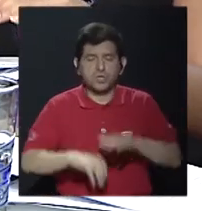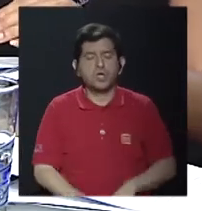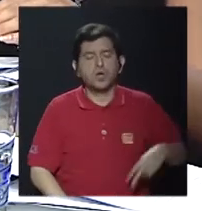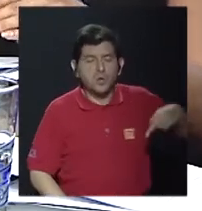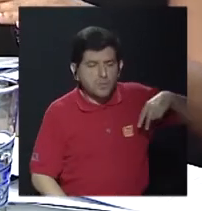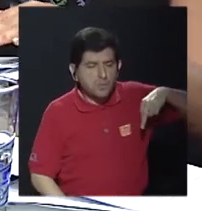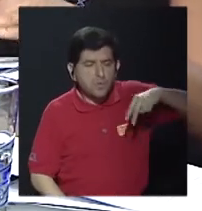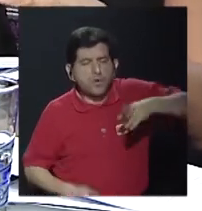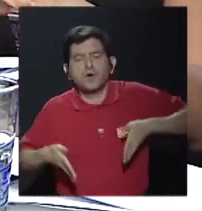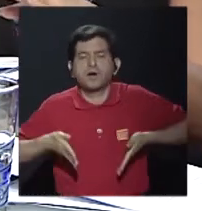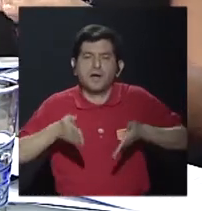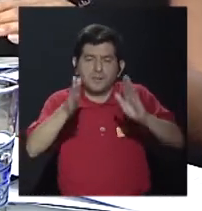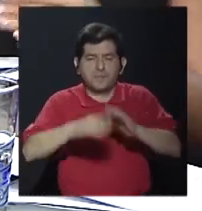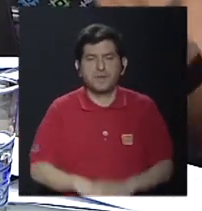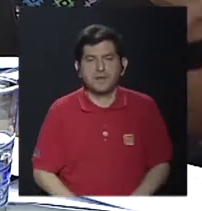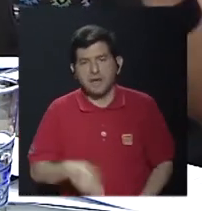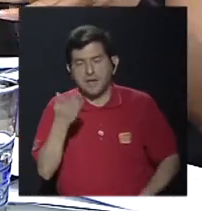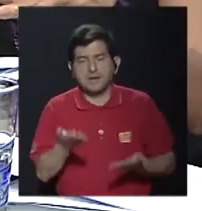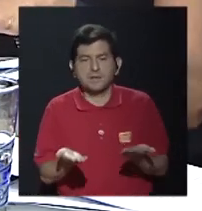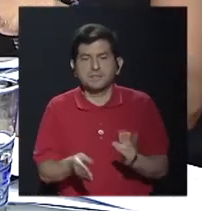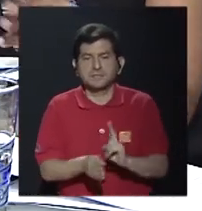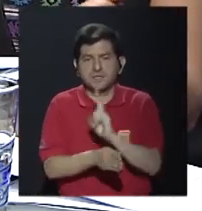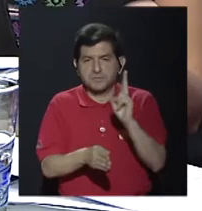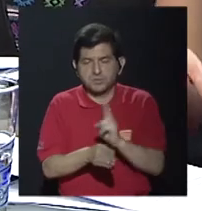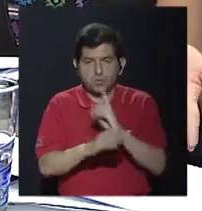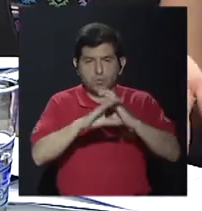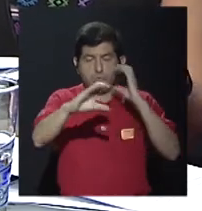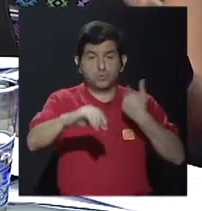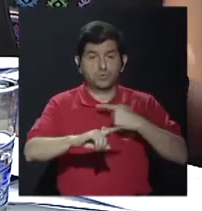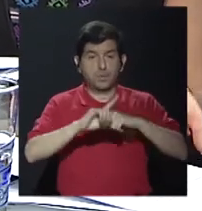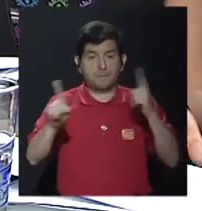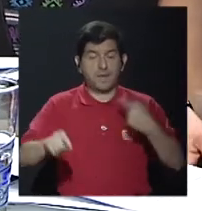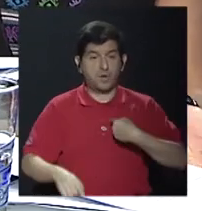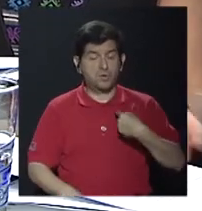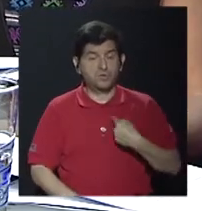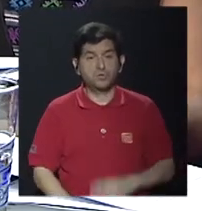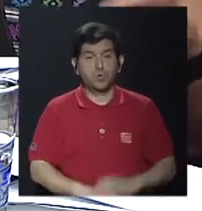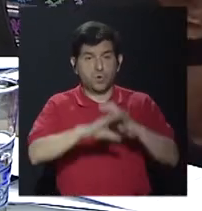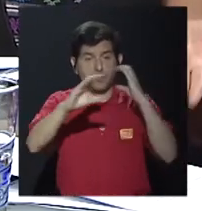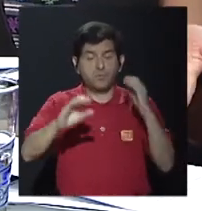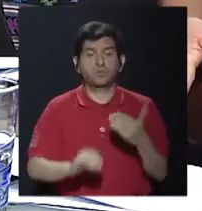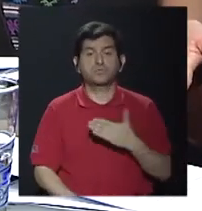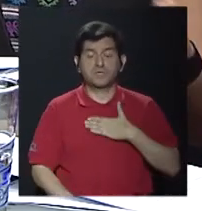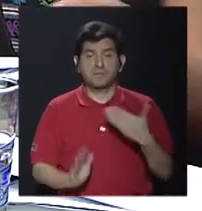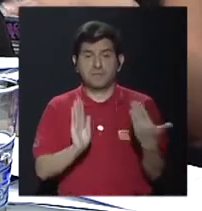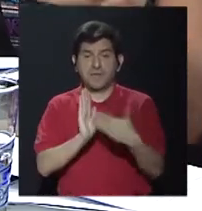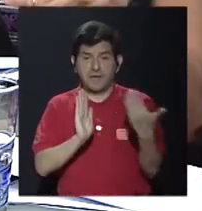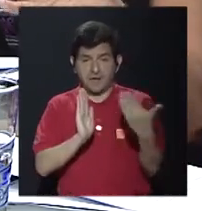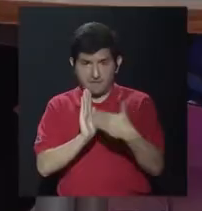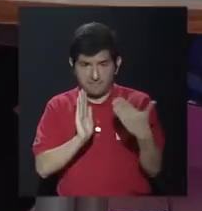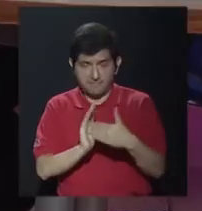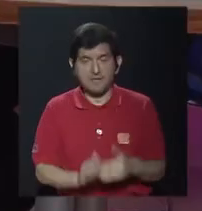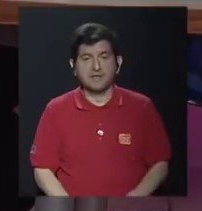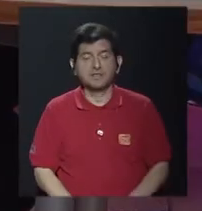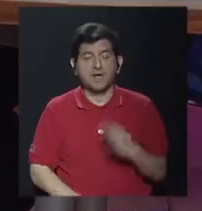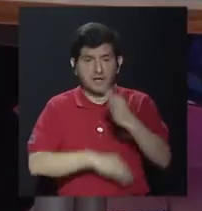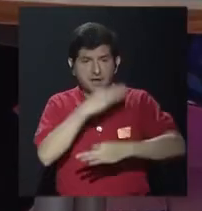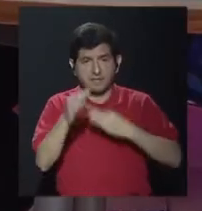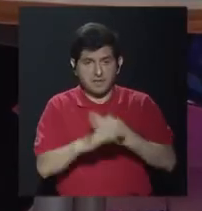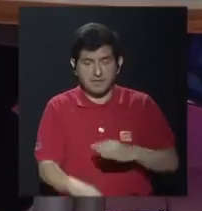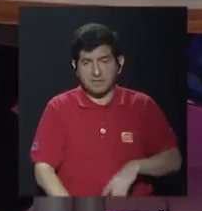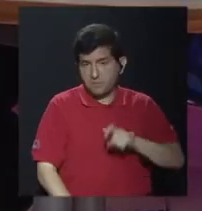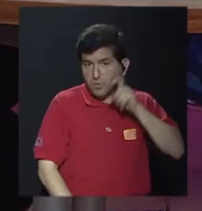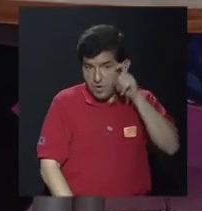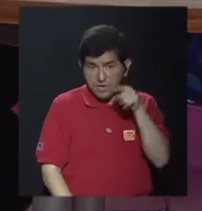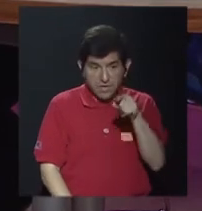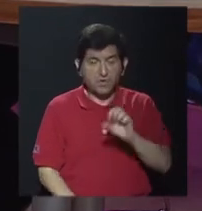caminemos más por las calles, andemos más en bus, pero si yo como mujer me monto en un bus y soy agredida sexualmente, ¿cómo hacemos, verdad? Ese tipo